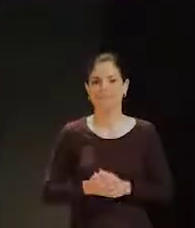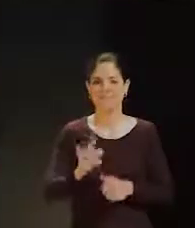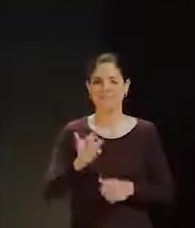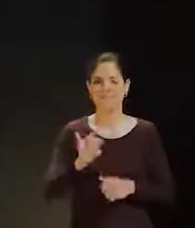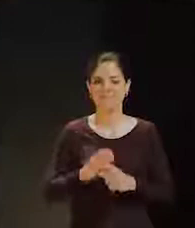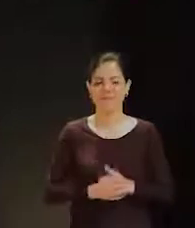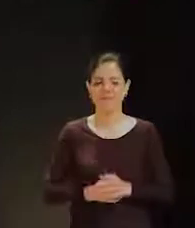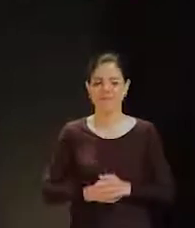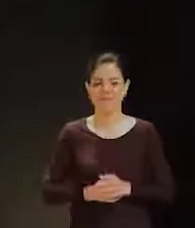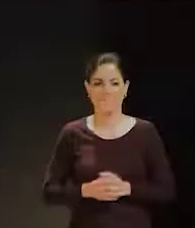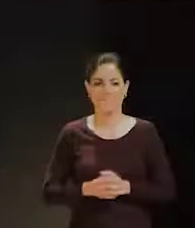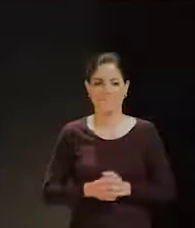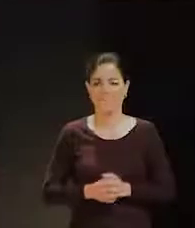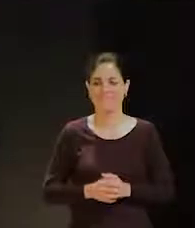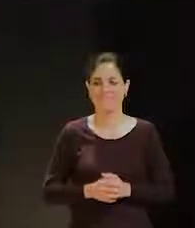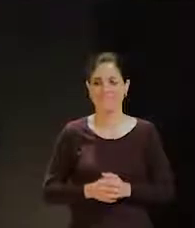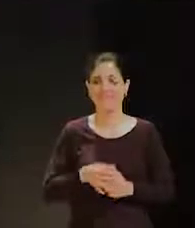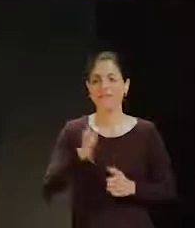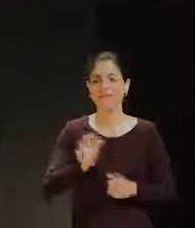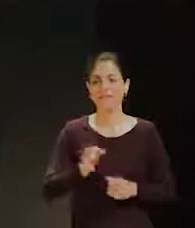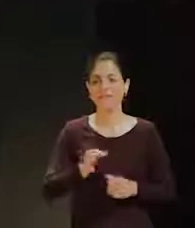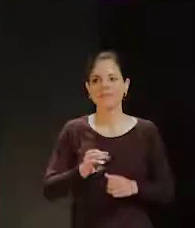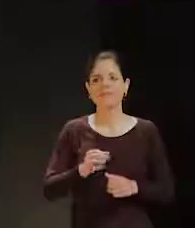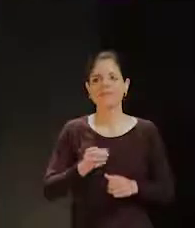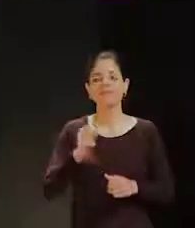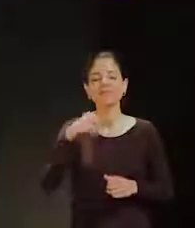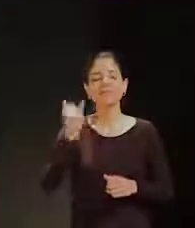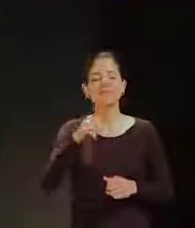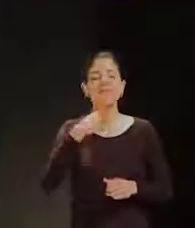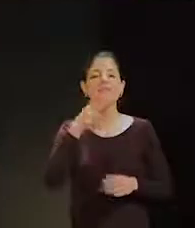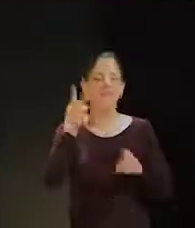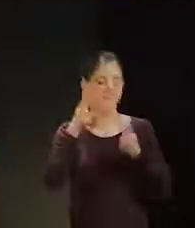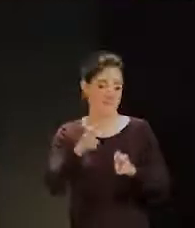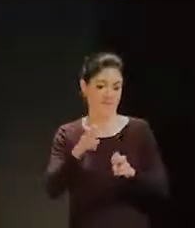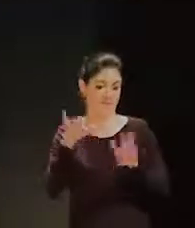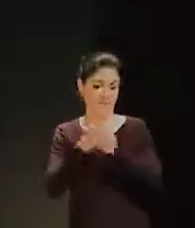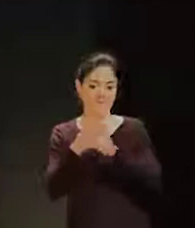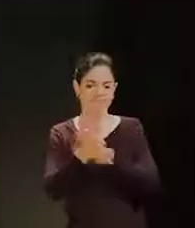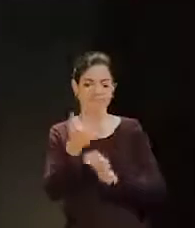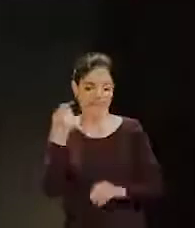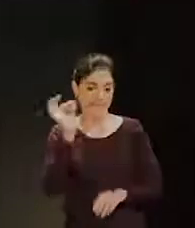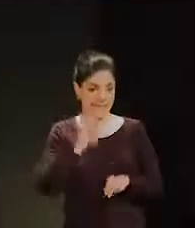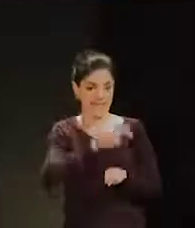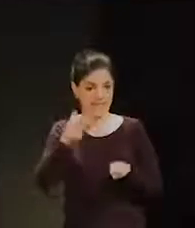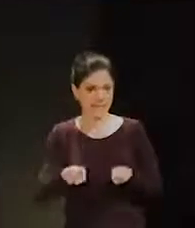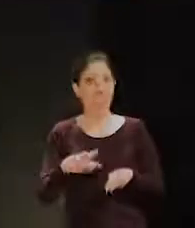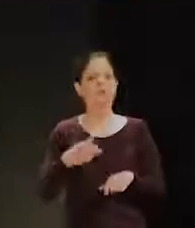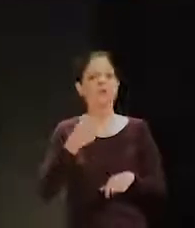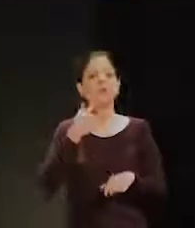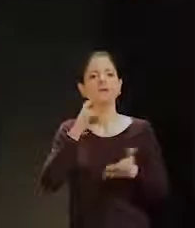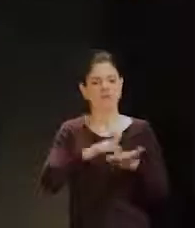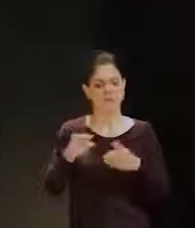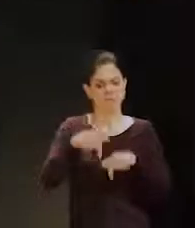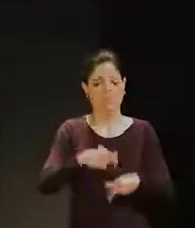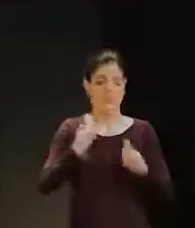Es el problema. De hecho, Janel, a propósito de lo que comentaba Chiara, ella está aquí, es decir, basada en